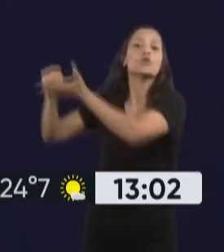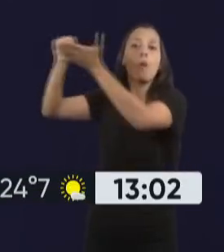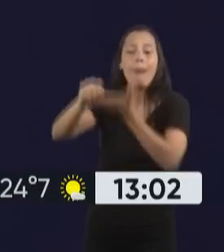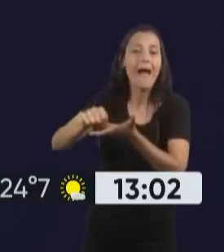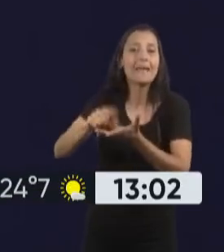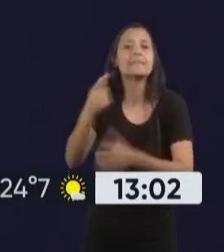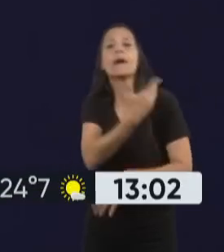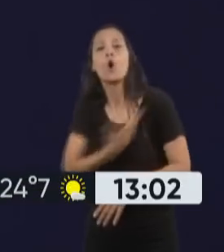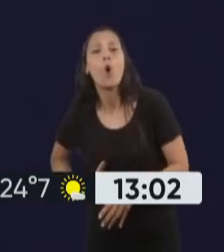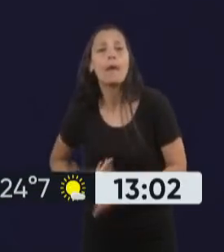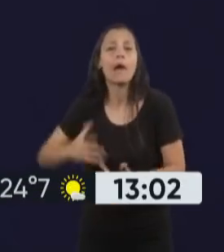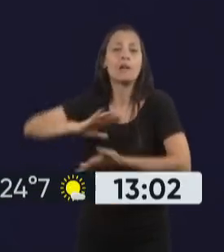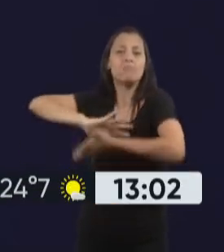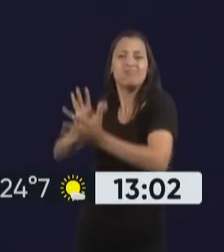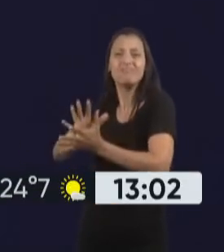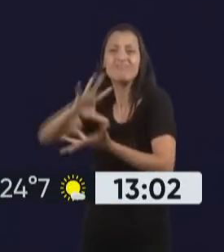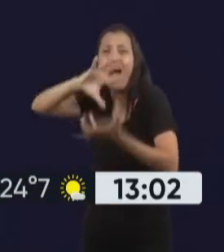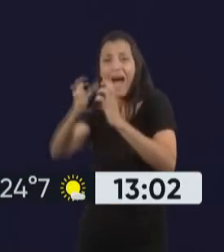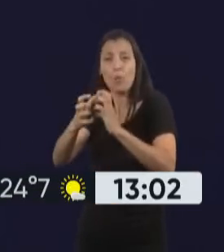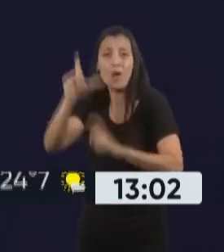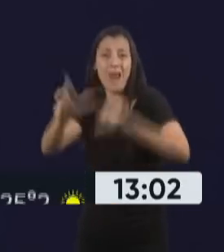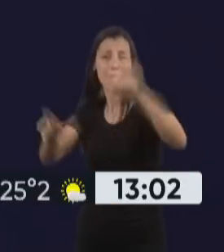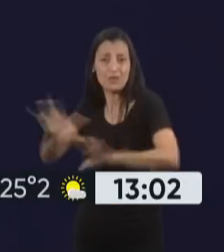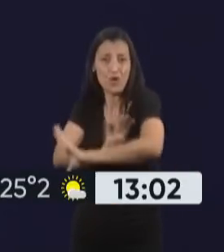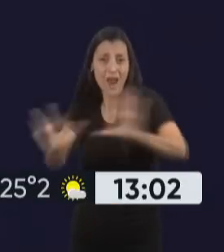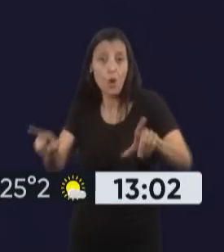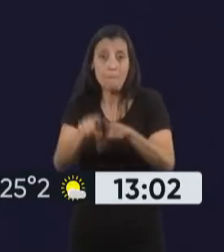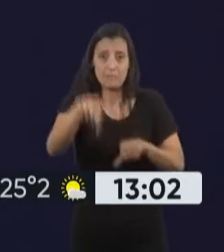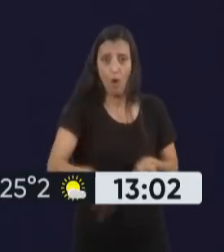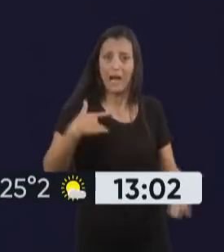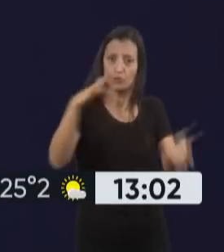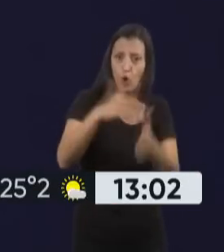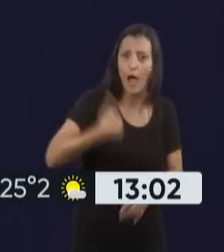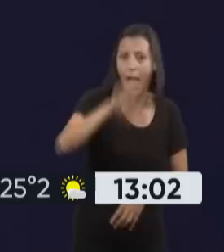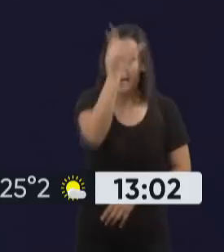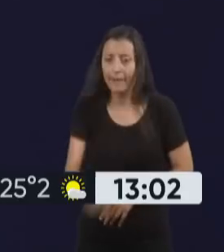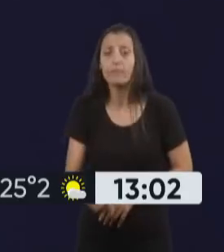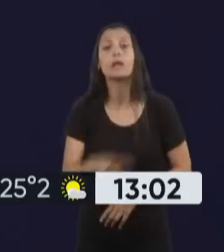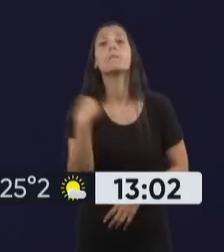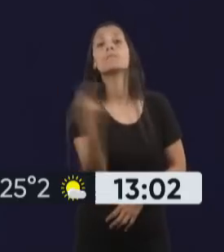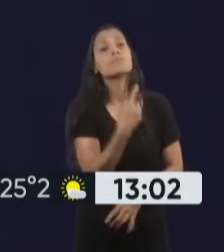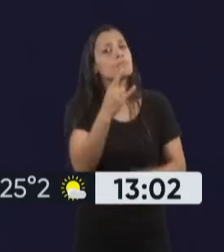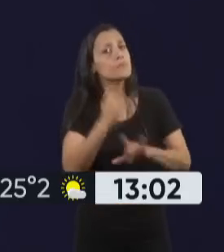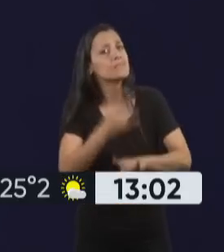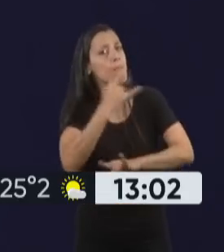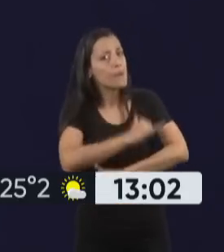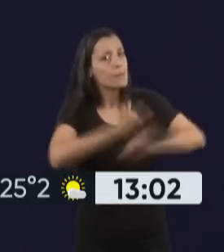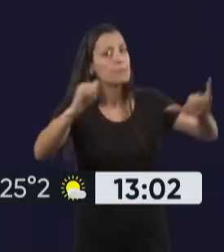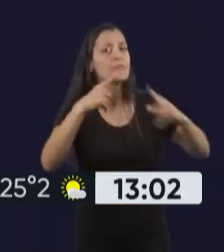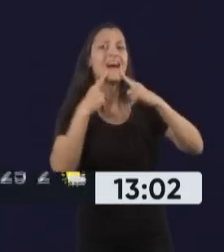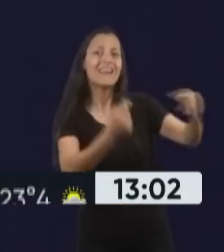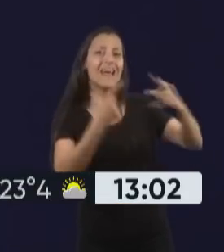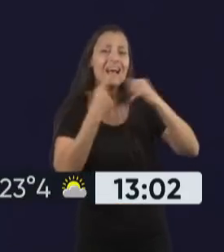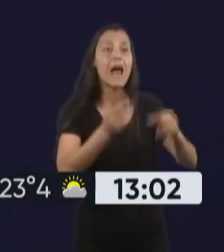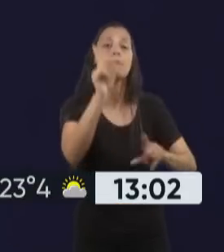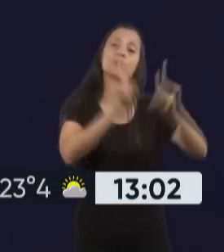no arrasó como arrasó acá. Así que, de hecho, siempre dijimos que los reclamos, no todos,